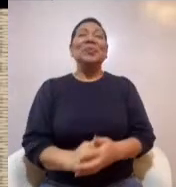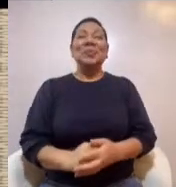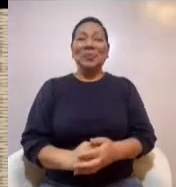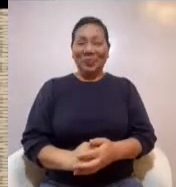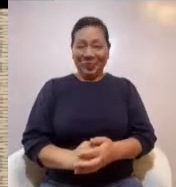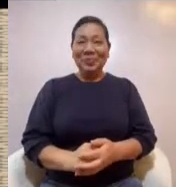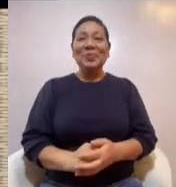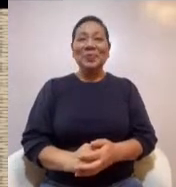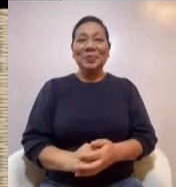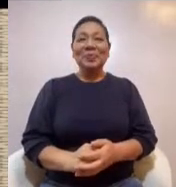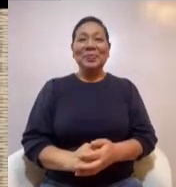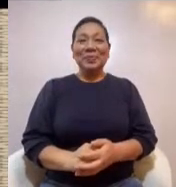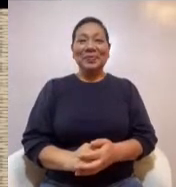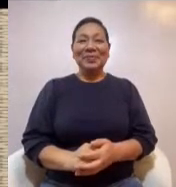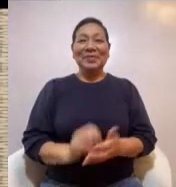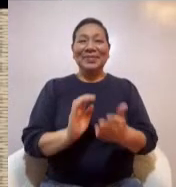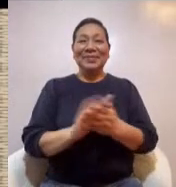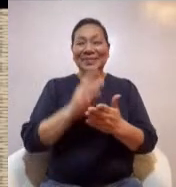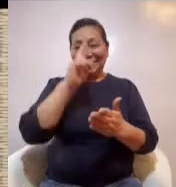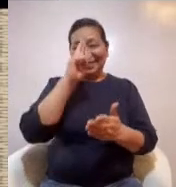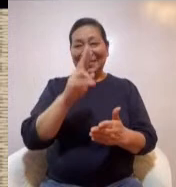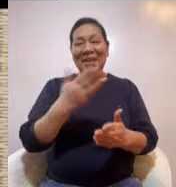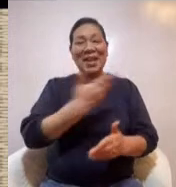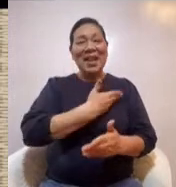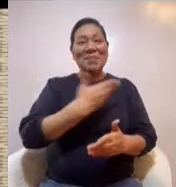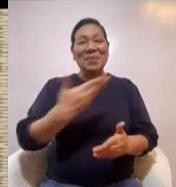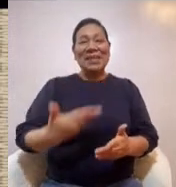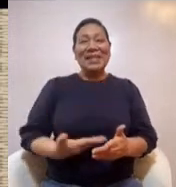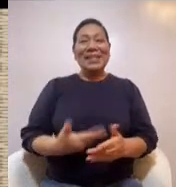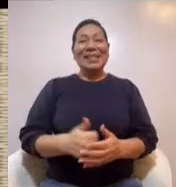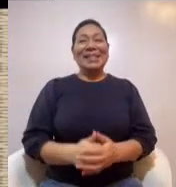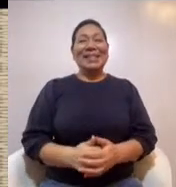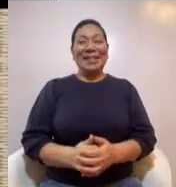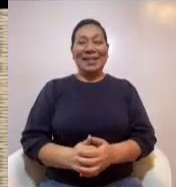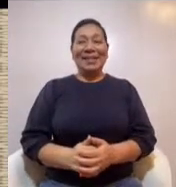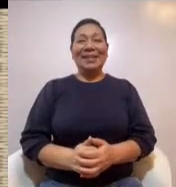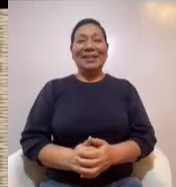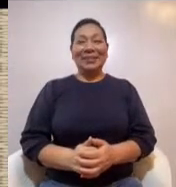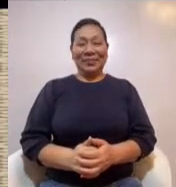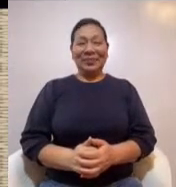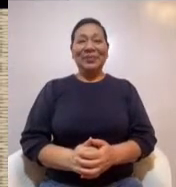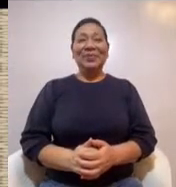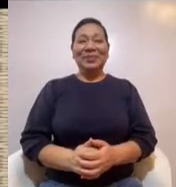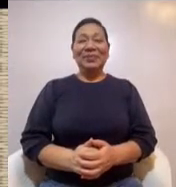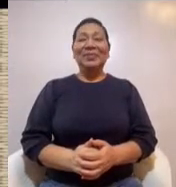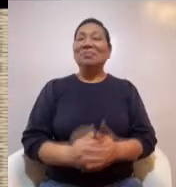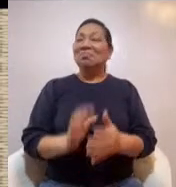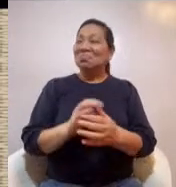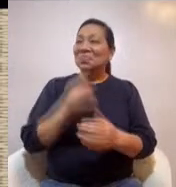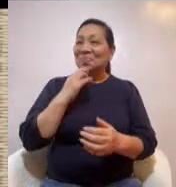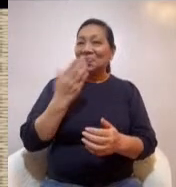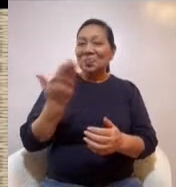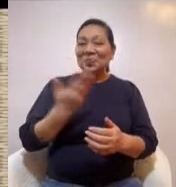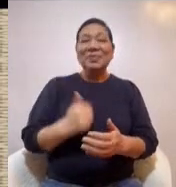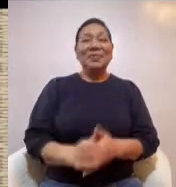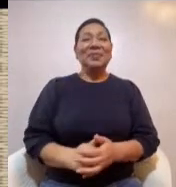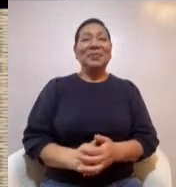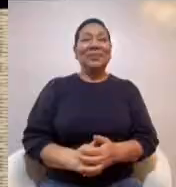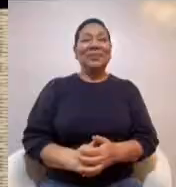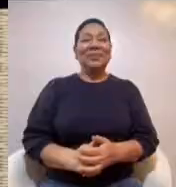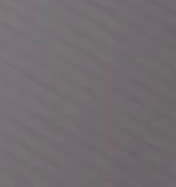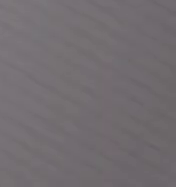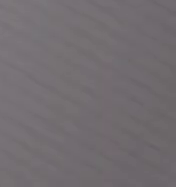entrevista. Muchísimas gracias, doctora. Y mis saludos y mis respetos a la presidenta. Muchísimas gracias, doctora. Le tomamos la